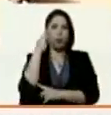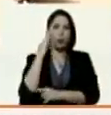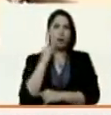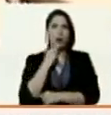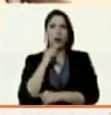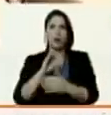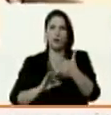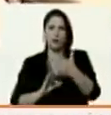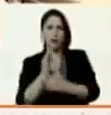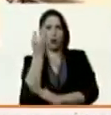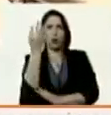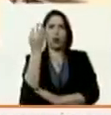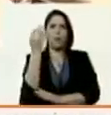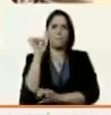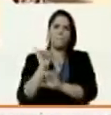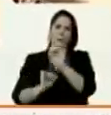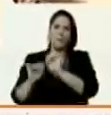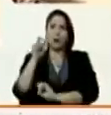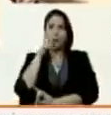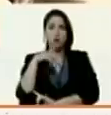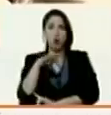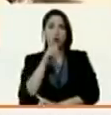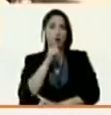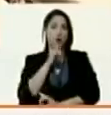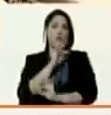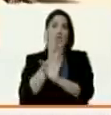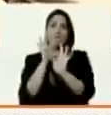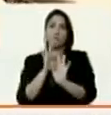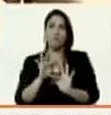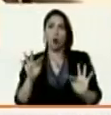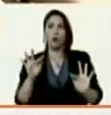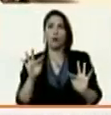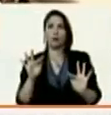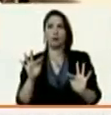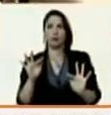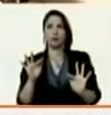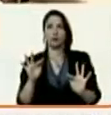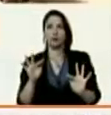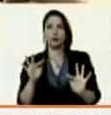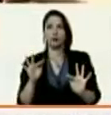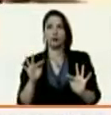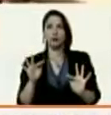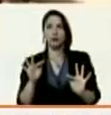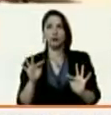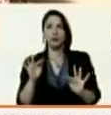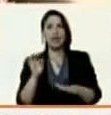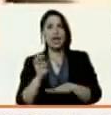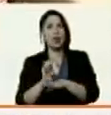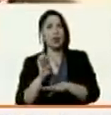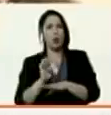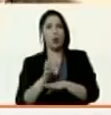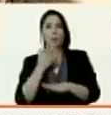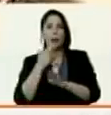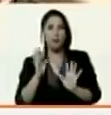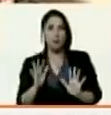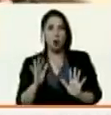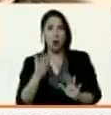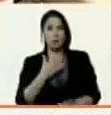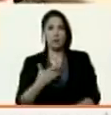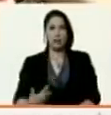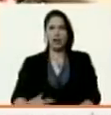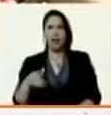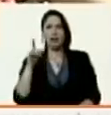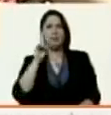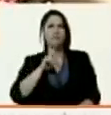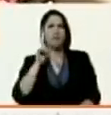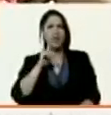resurgido la rebeldía los pueblos no hay manera no hay manera de que los ecuador el presidente les mienta y esto